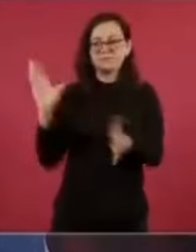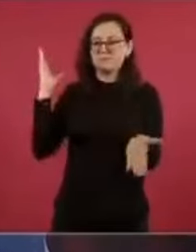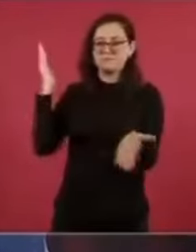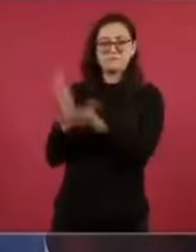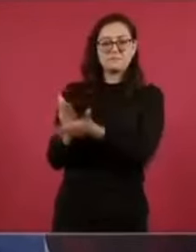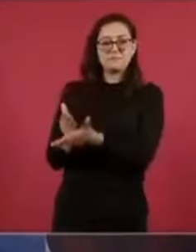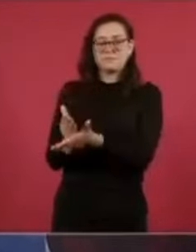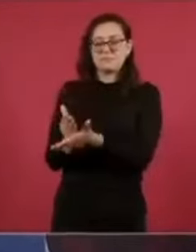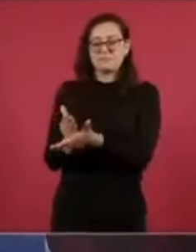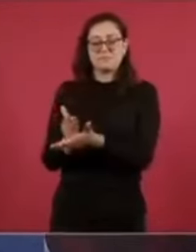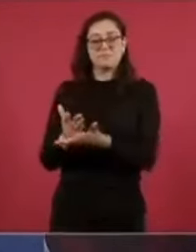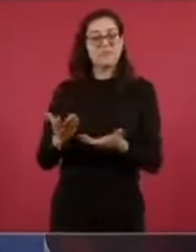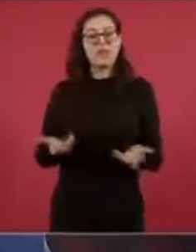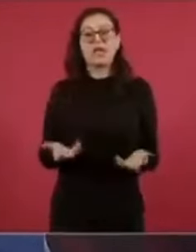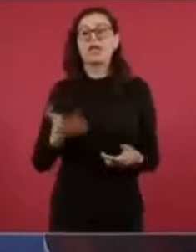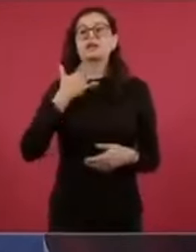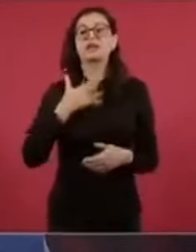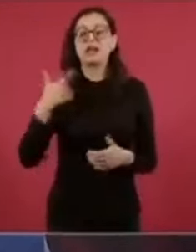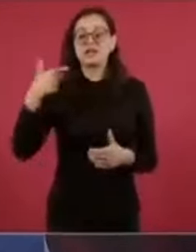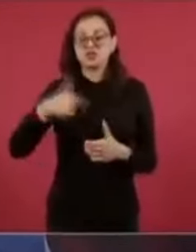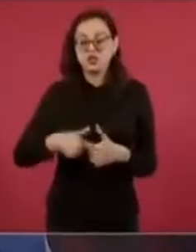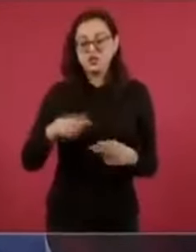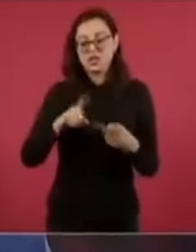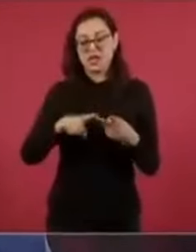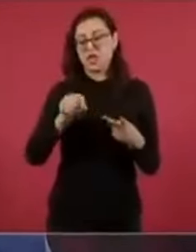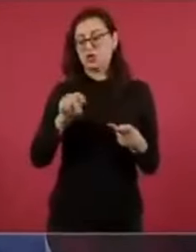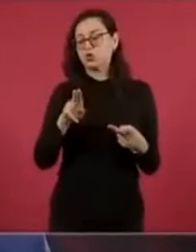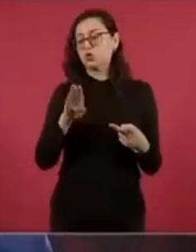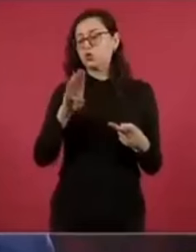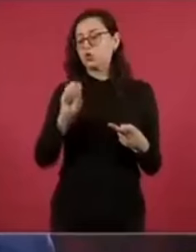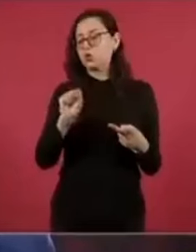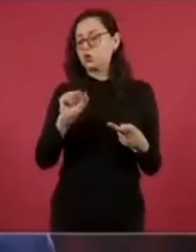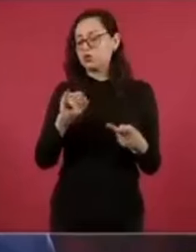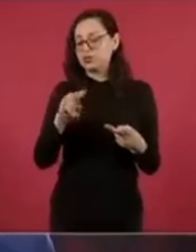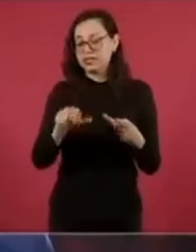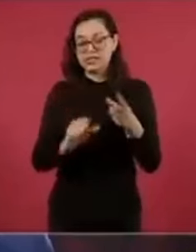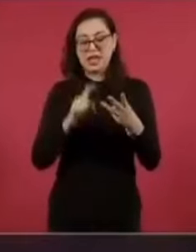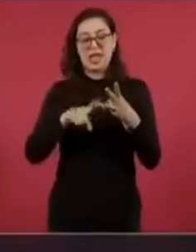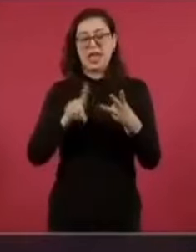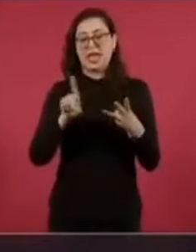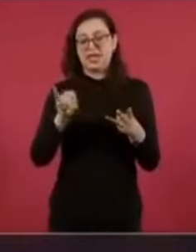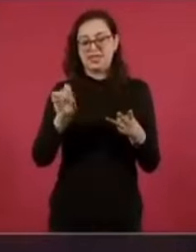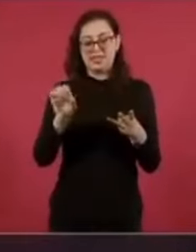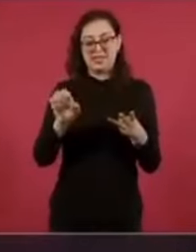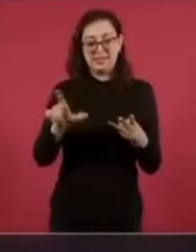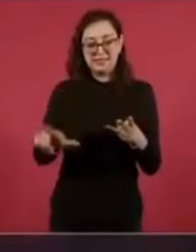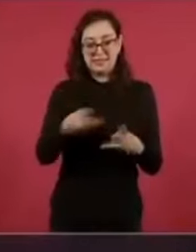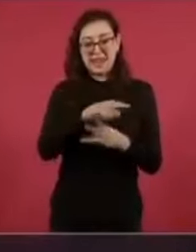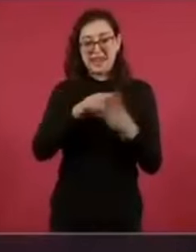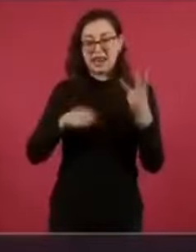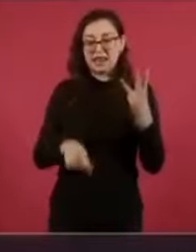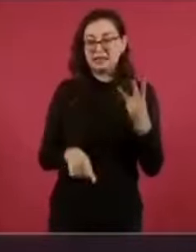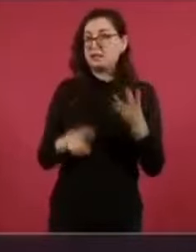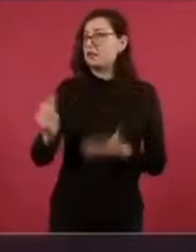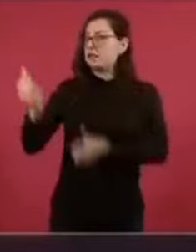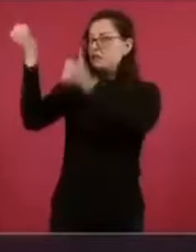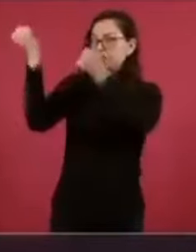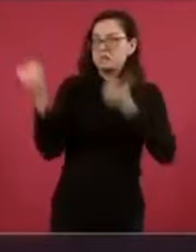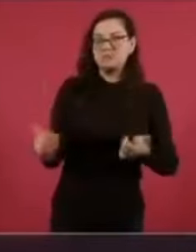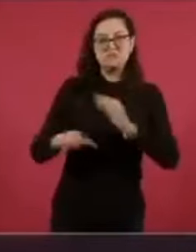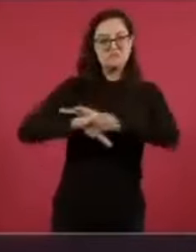soberanía nacional juntas y juntos trabajemos por un México autosuficiente y fuerte en el ámbito